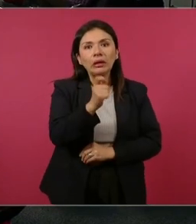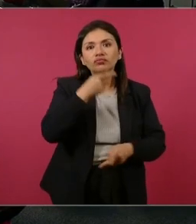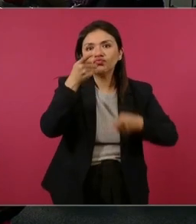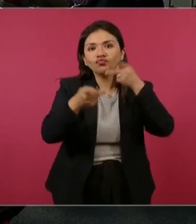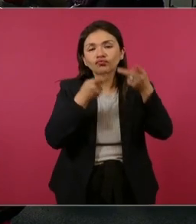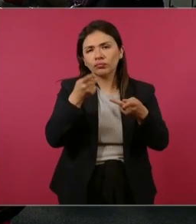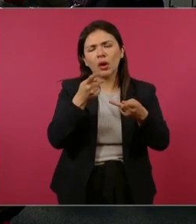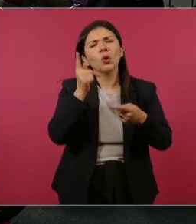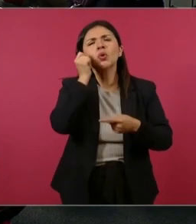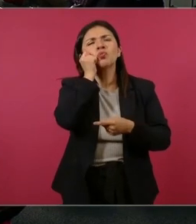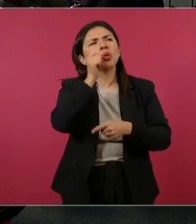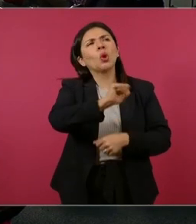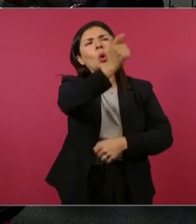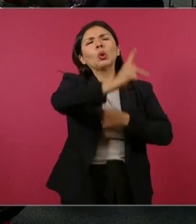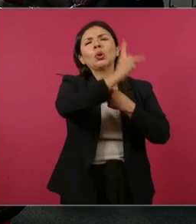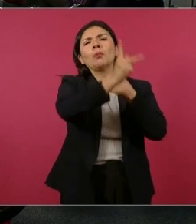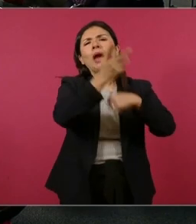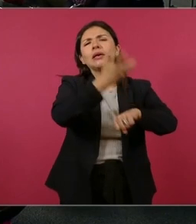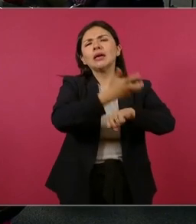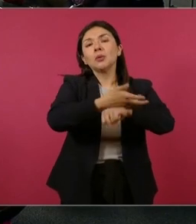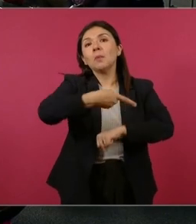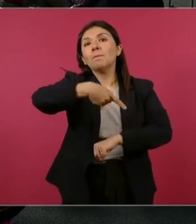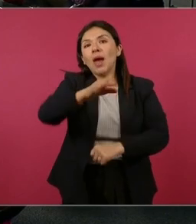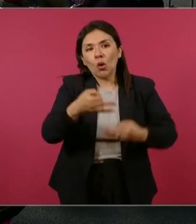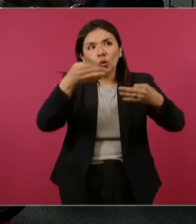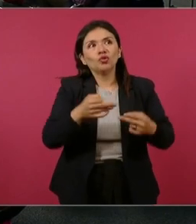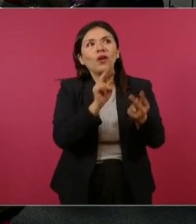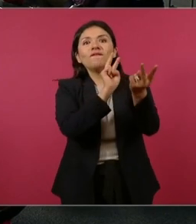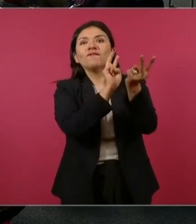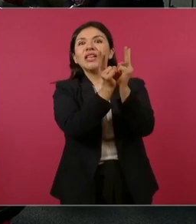son nuestros vecinos, viven